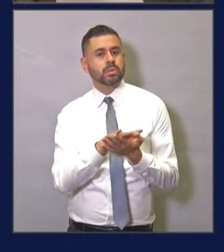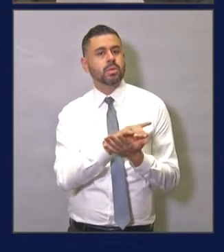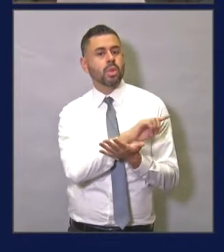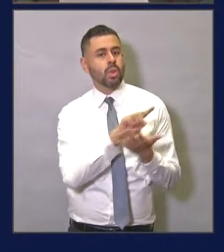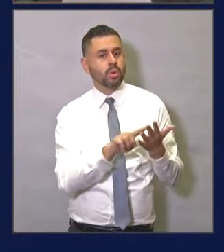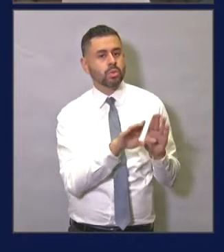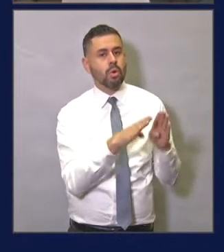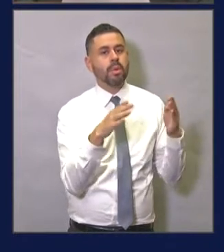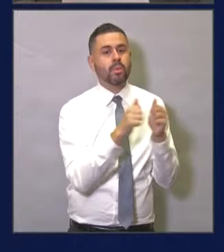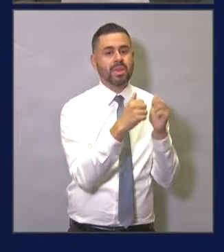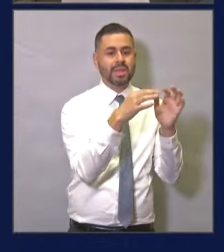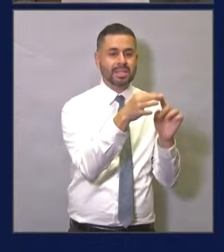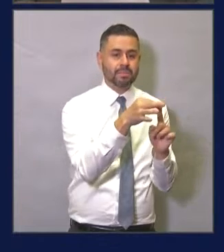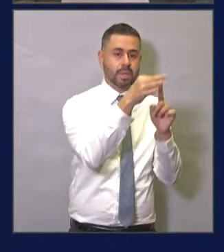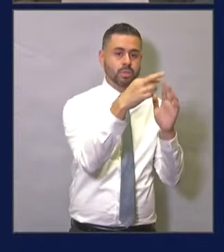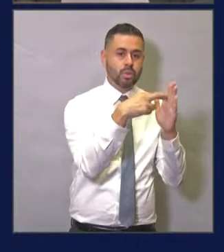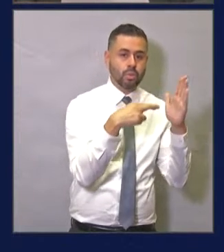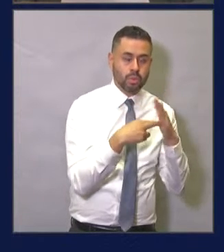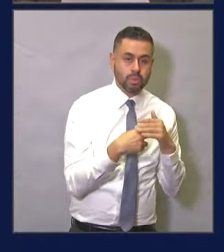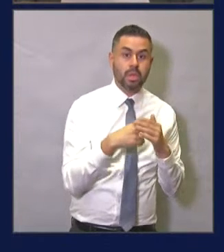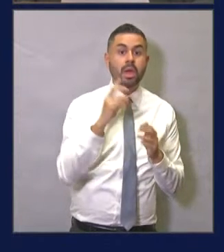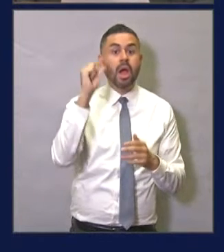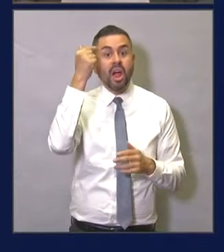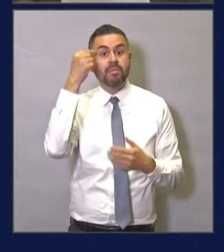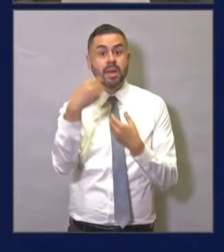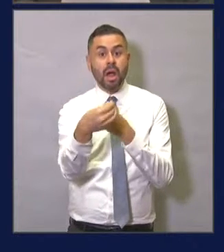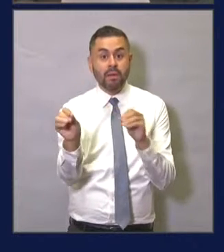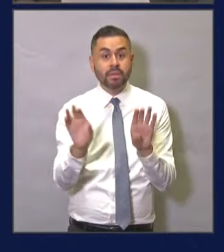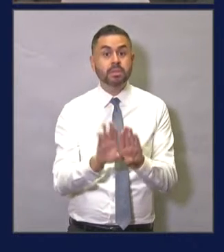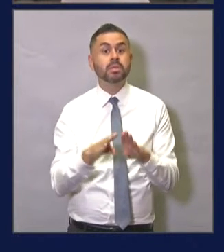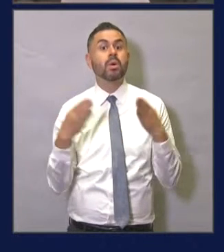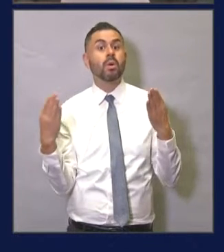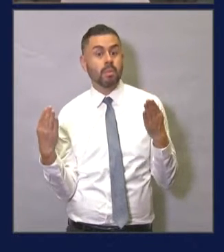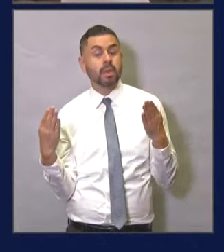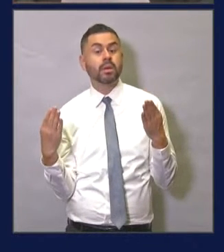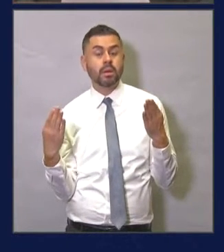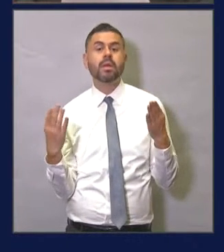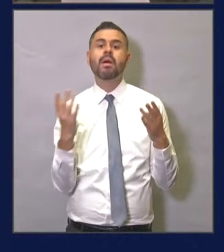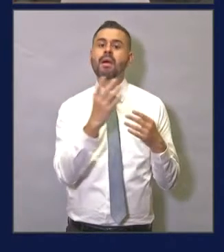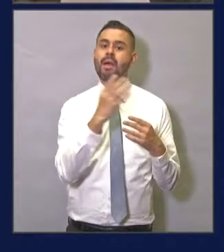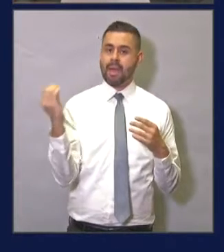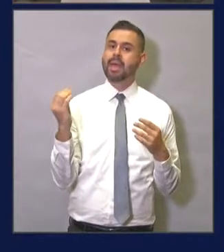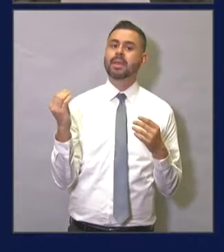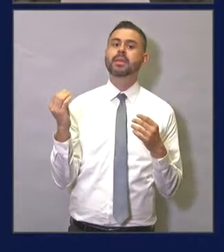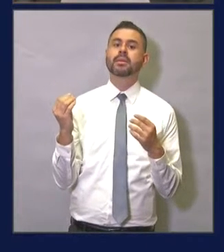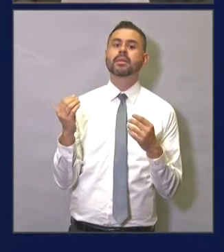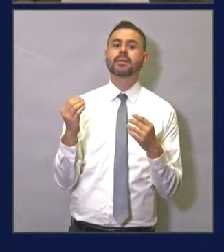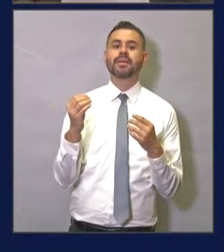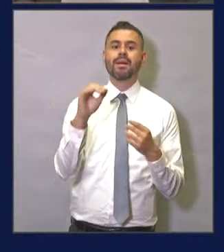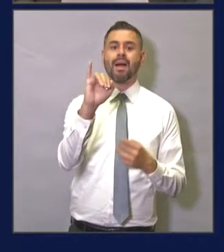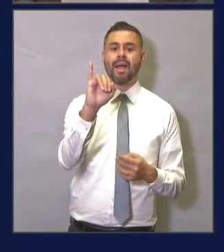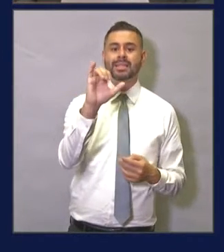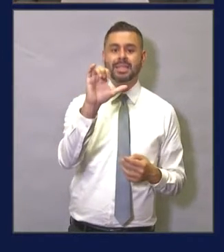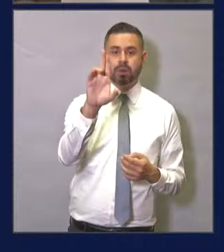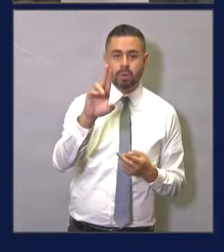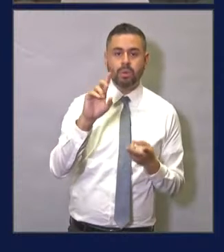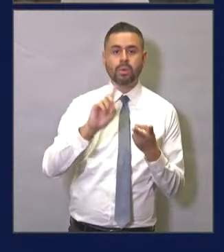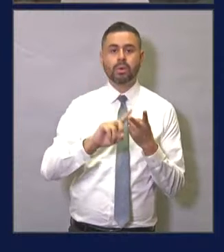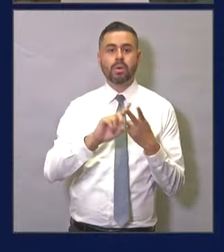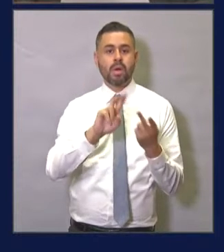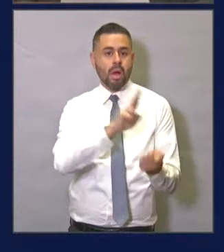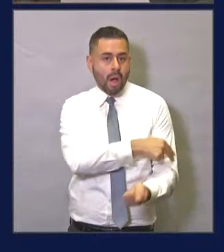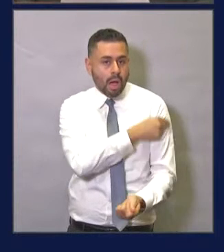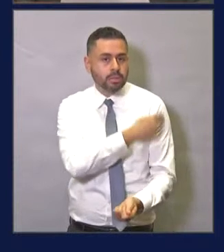infraestructura crítica están abiertos, al igual que todas las instalaciones y servicios de atención médica que operan